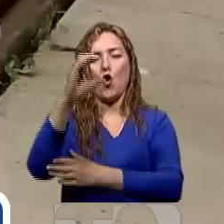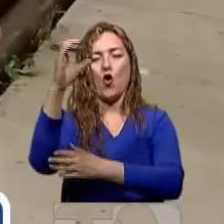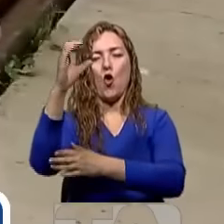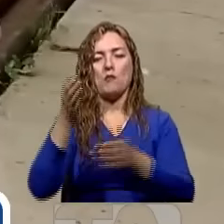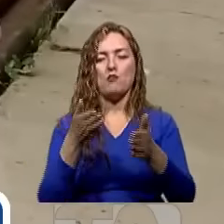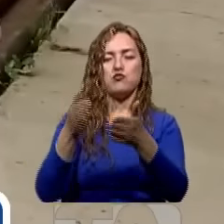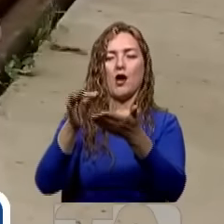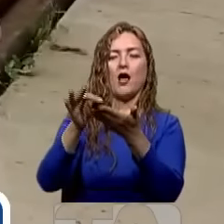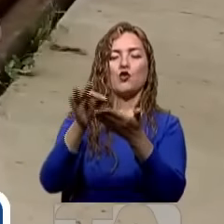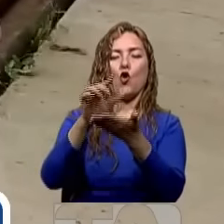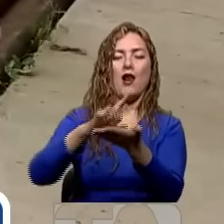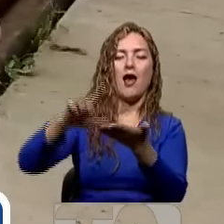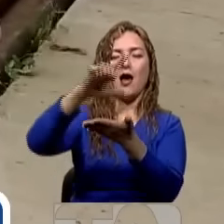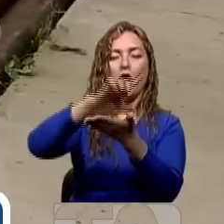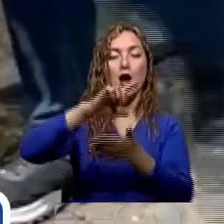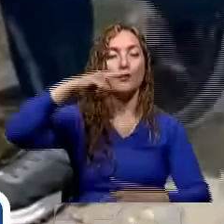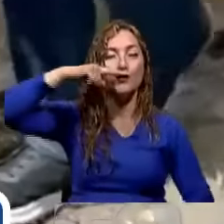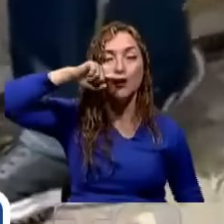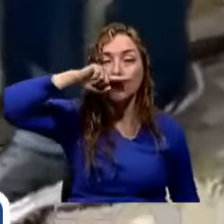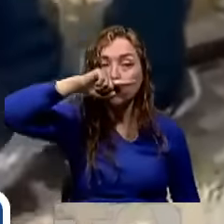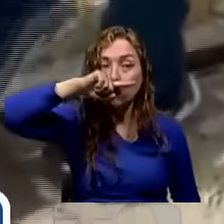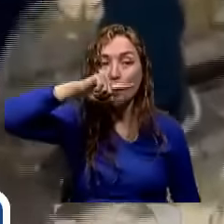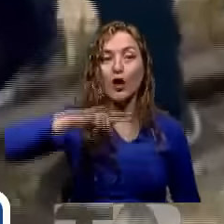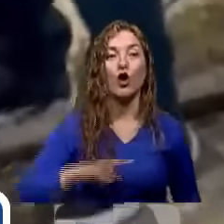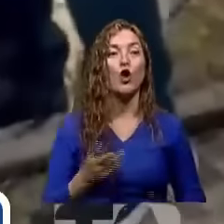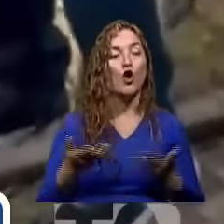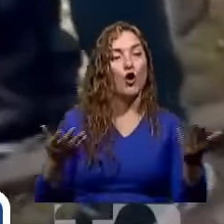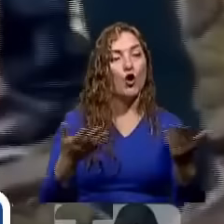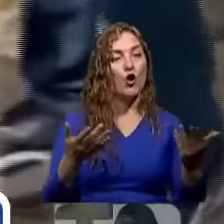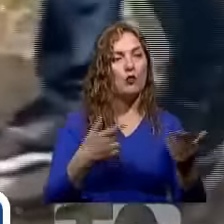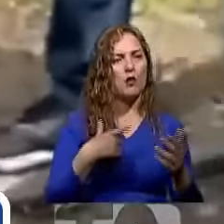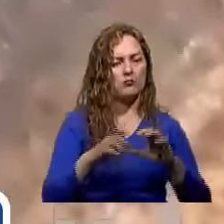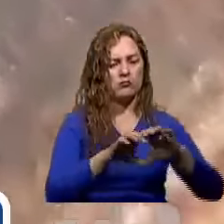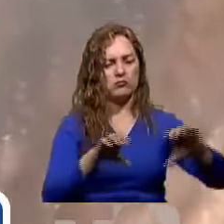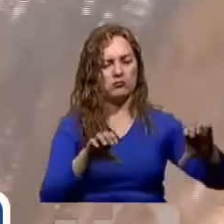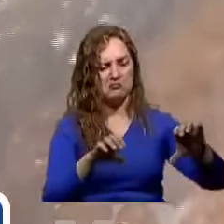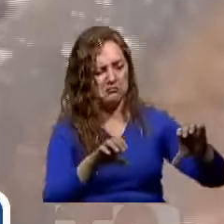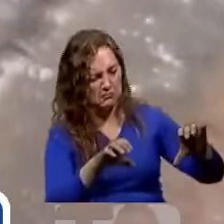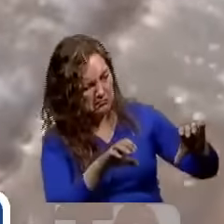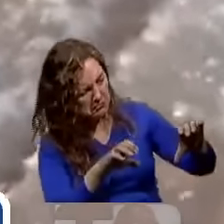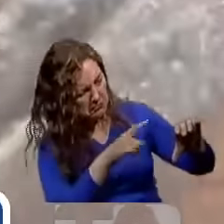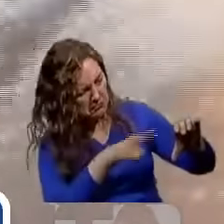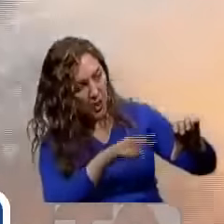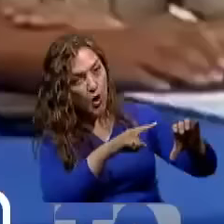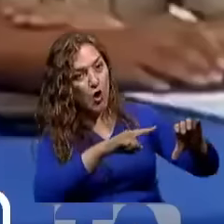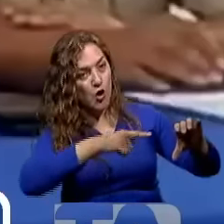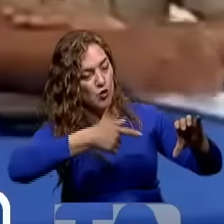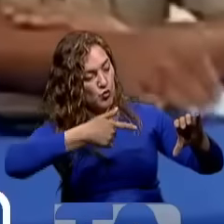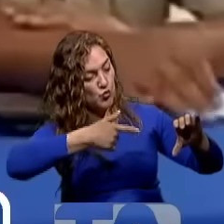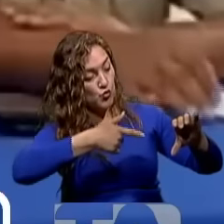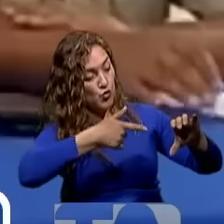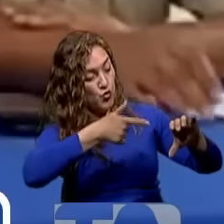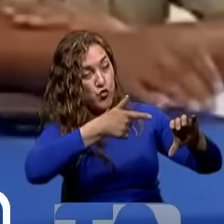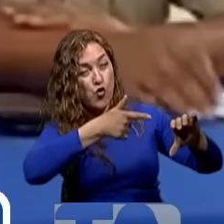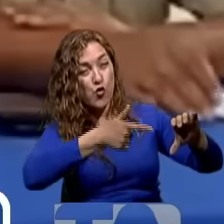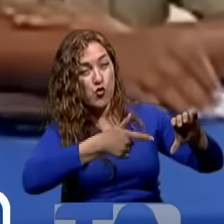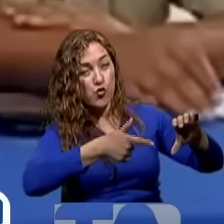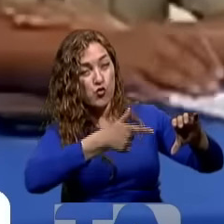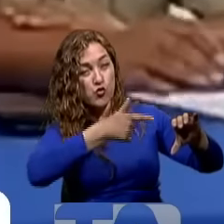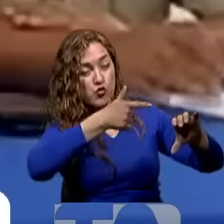Aguilera del Cantón Lago Agrio en Sucumbíos, droga que fue extraída por los uniformados con el uso de taladros. Número de dosis,